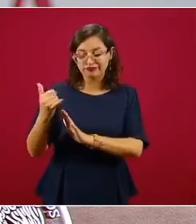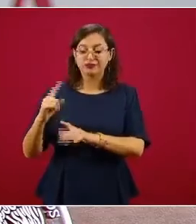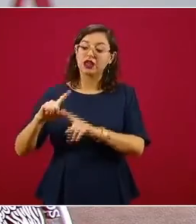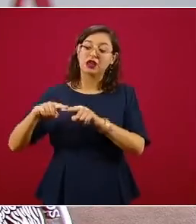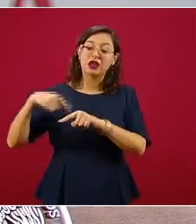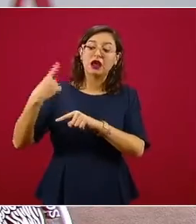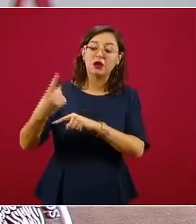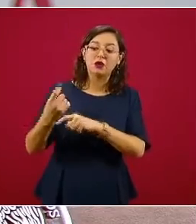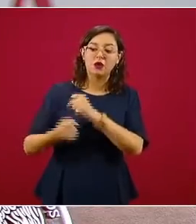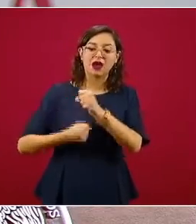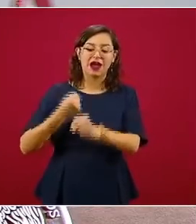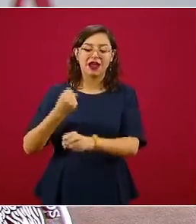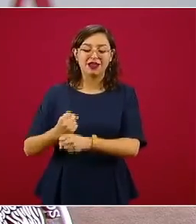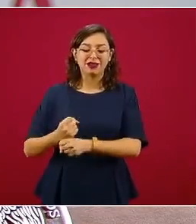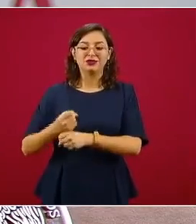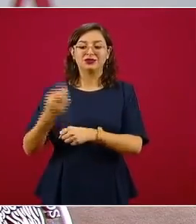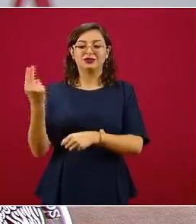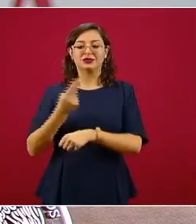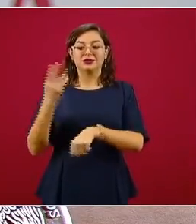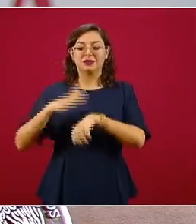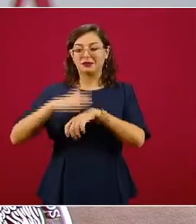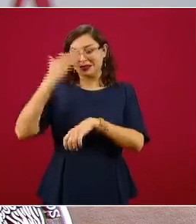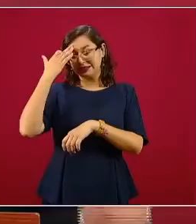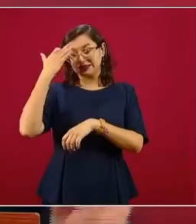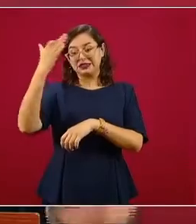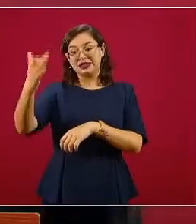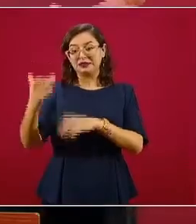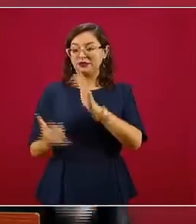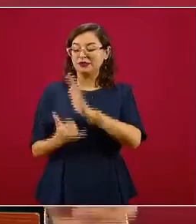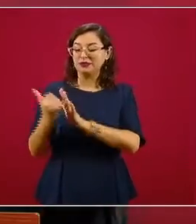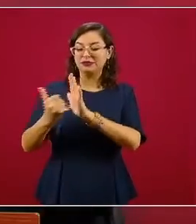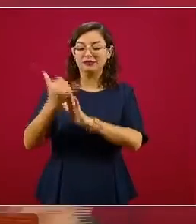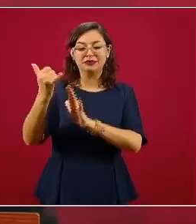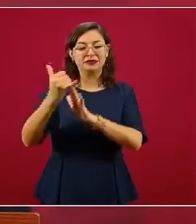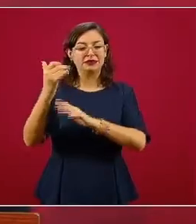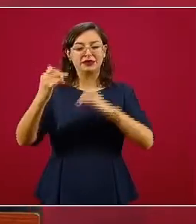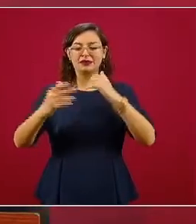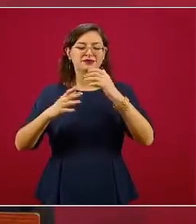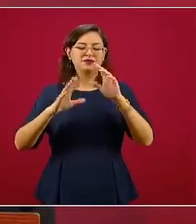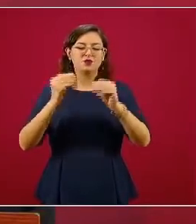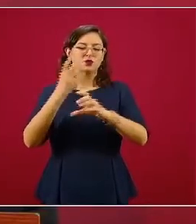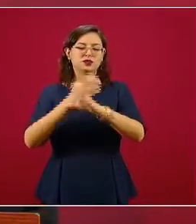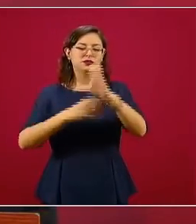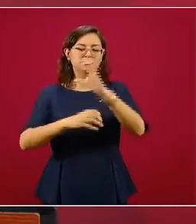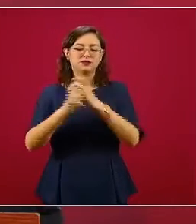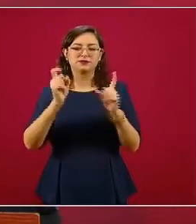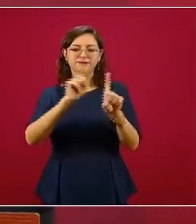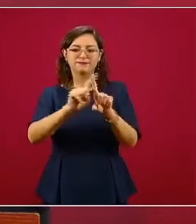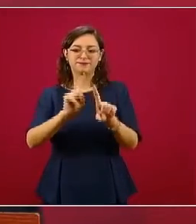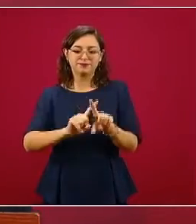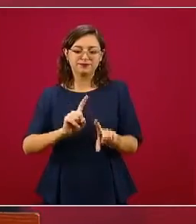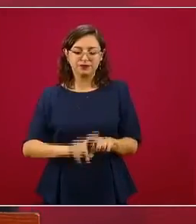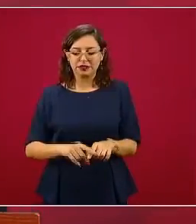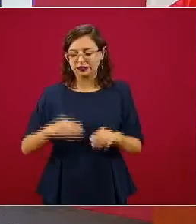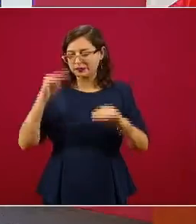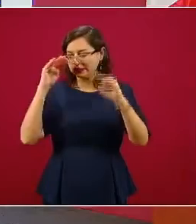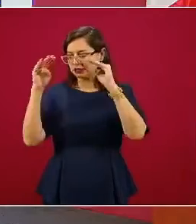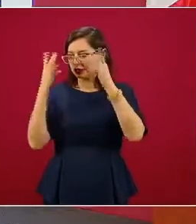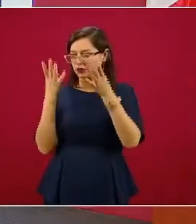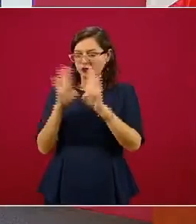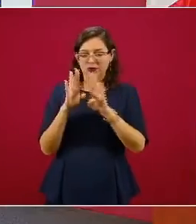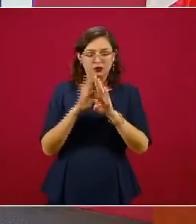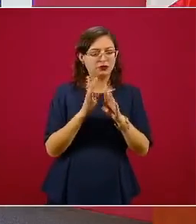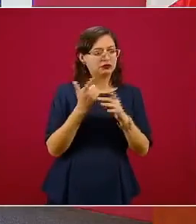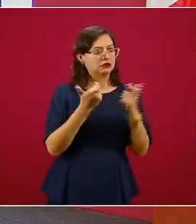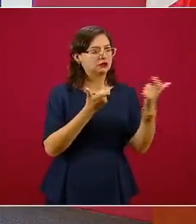necesita tiempo para concluir la obra, se genera este instrumento financiero justamente como un amortiguador que